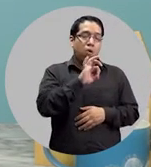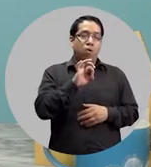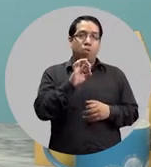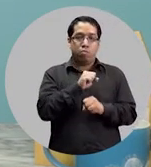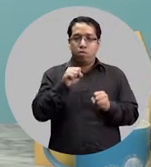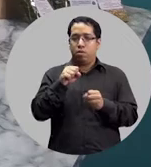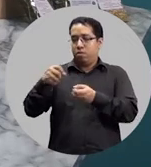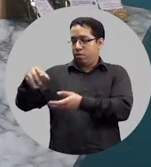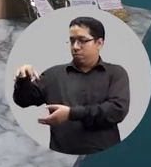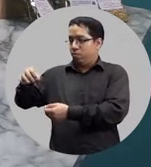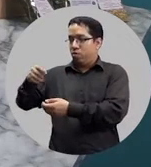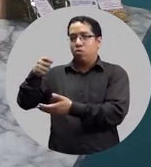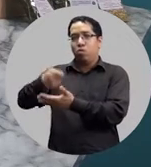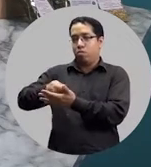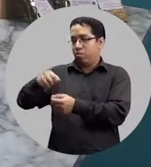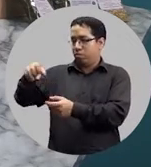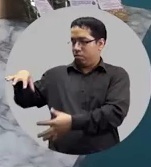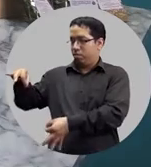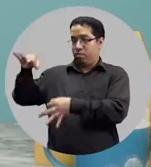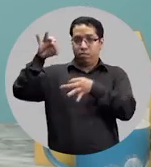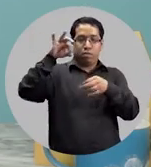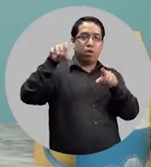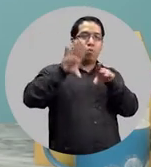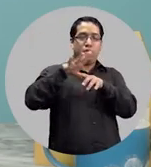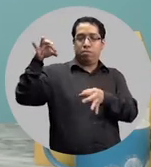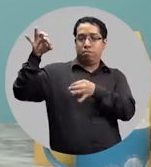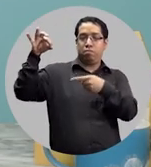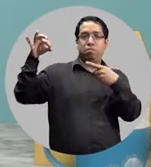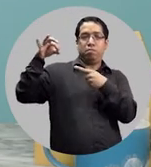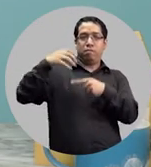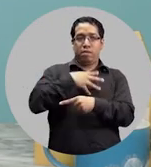que en tela que vendría a ser